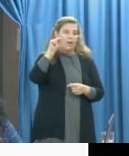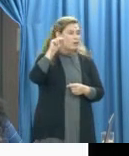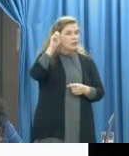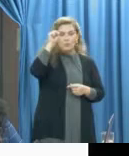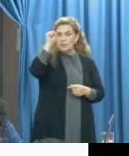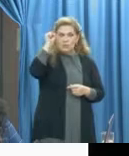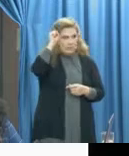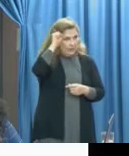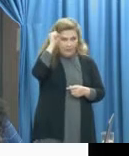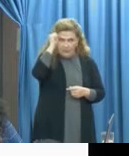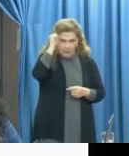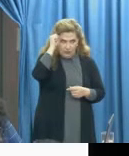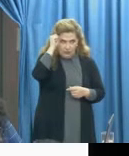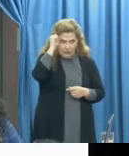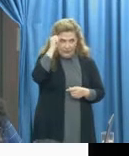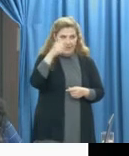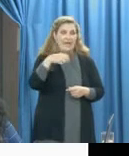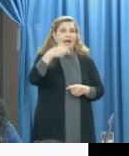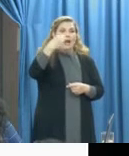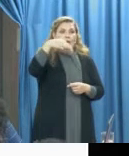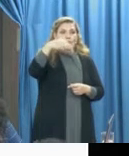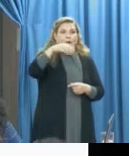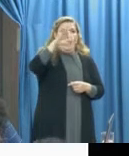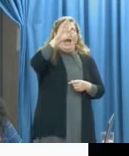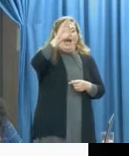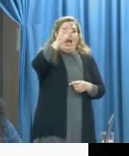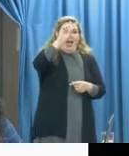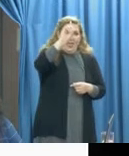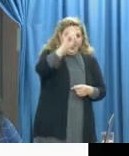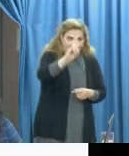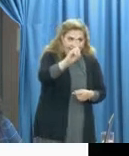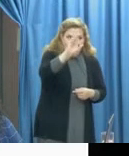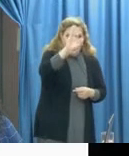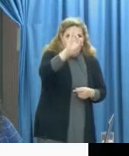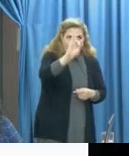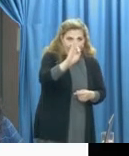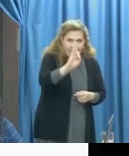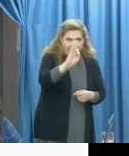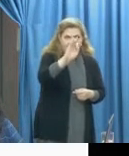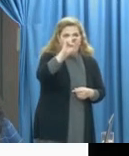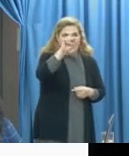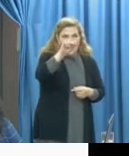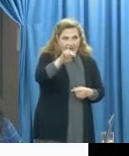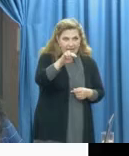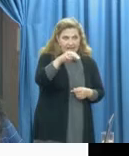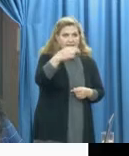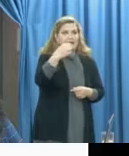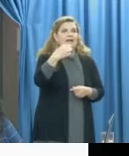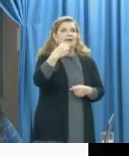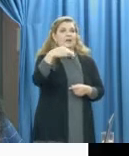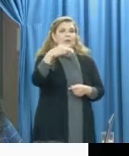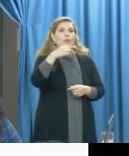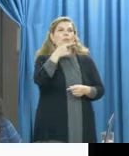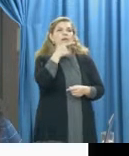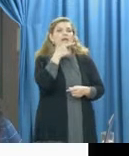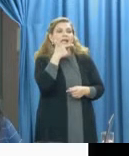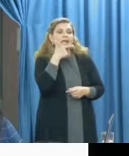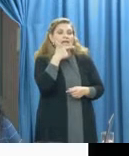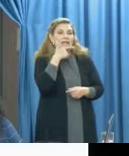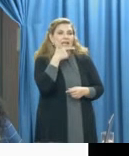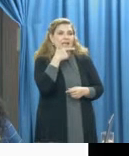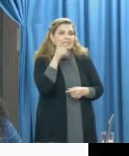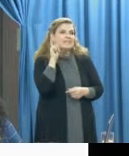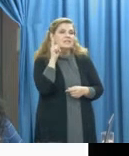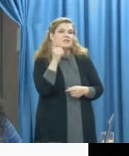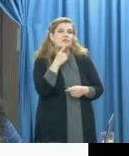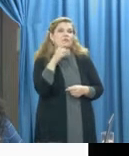sindrómicas fueron nombradas DFN, esta es una nomenclatura mundial que se da por la terminología en